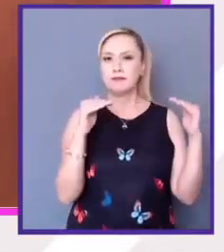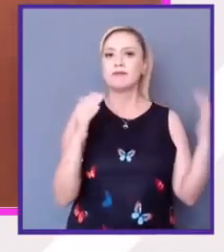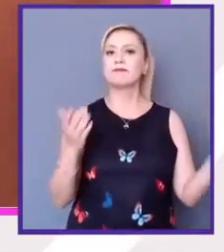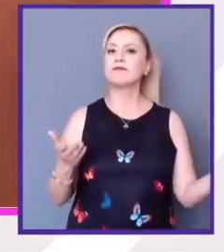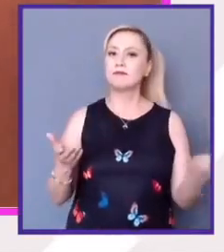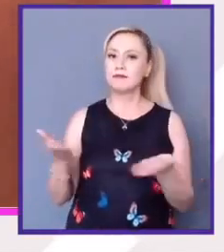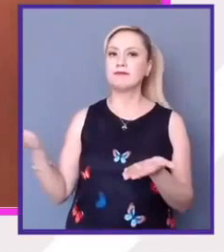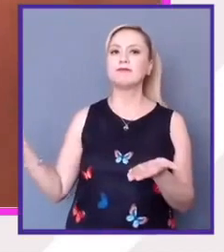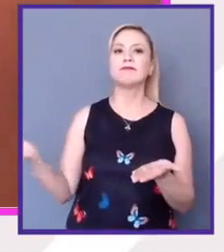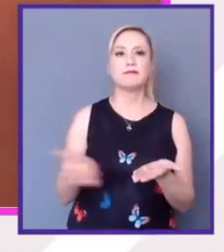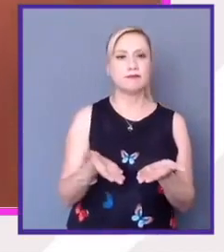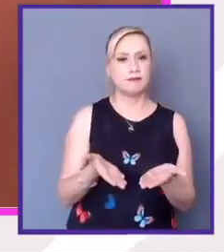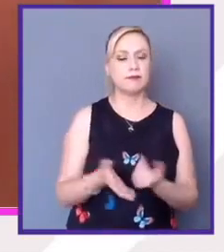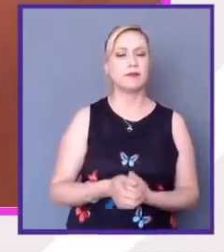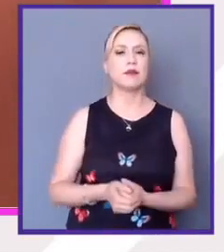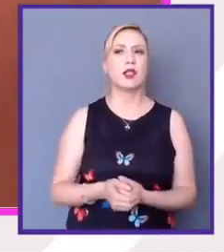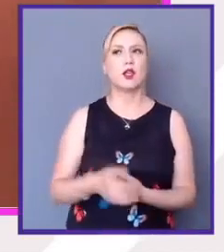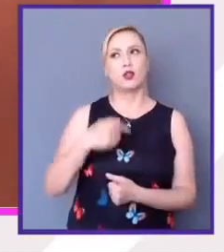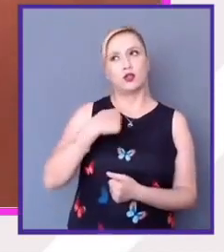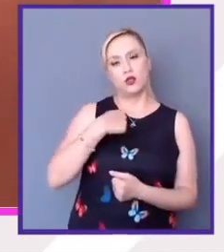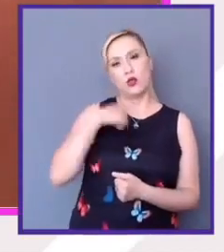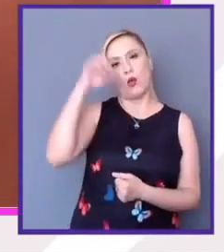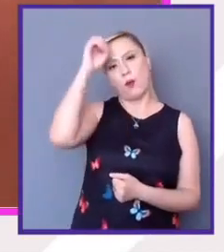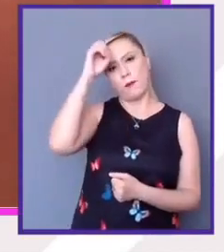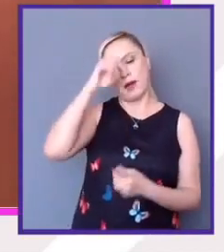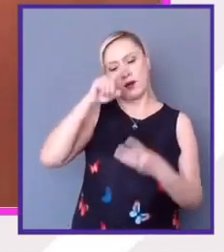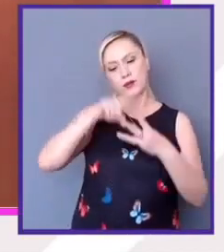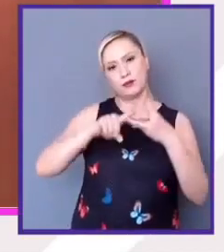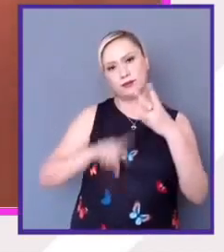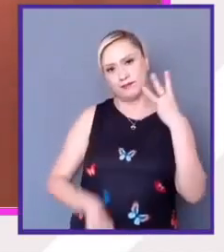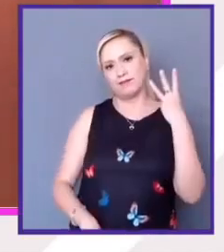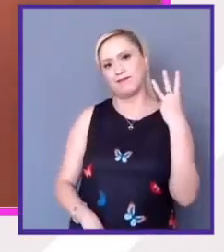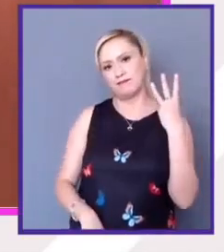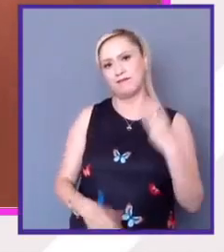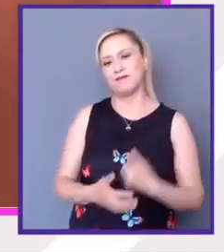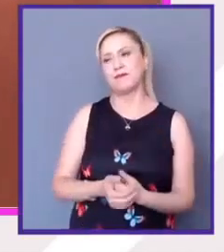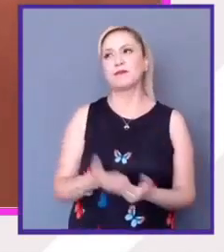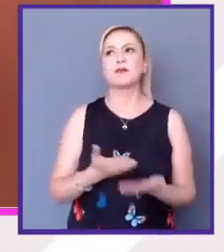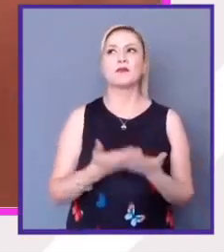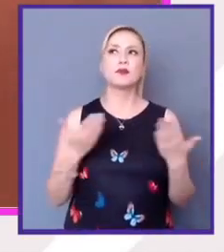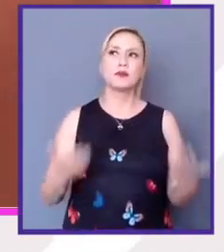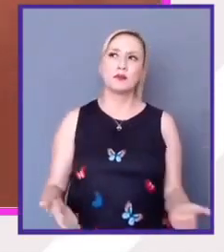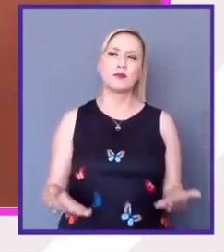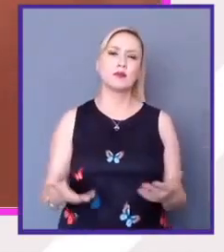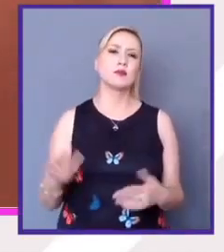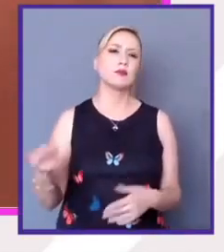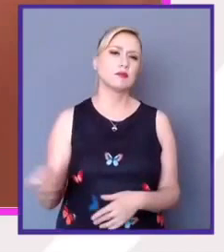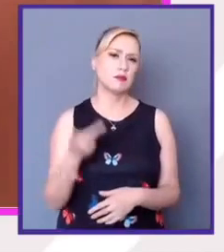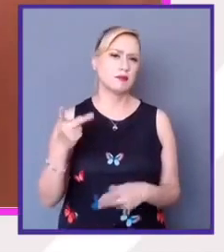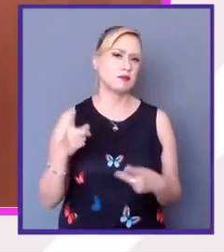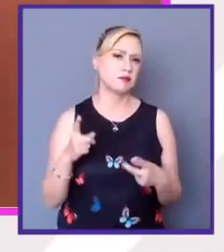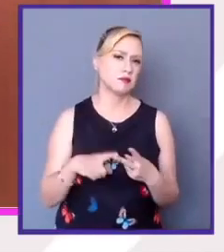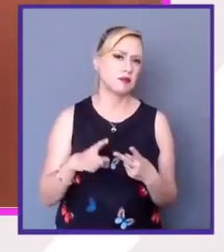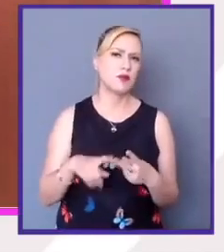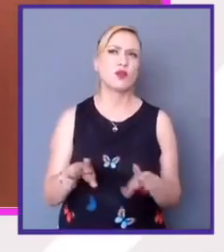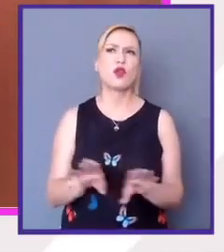¿no? Yo lo vería desde esas tres perspectivas también. Ahora, sobre la segunda pregunta de cómo generar políticas